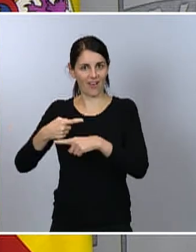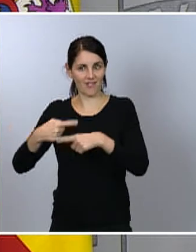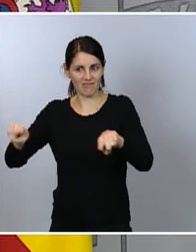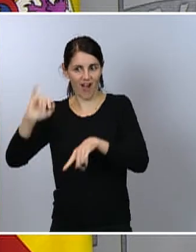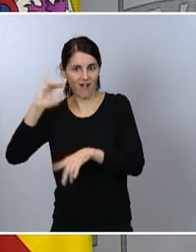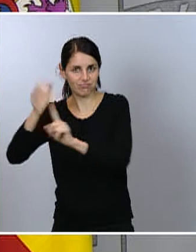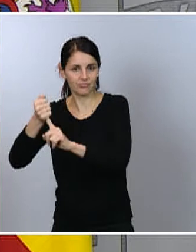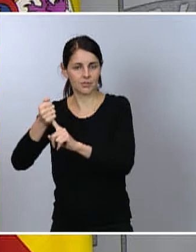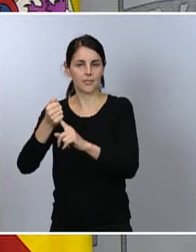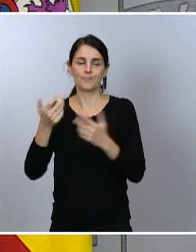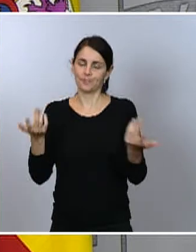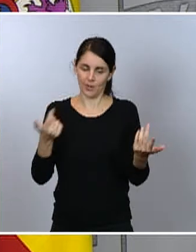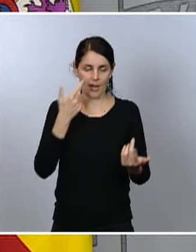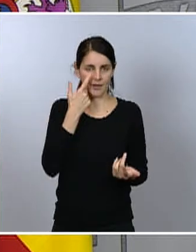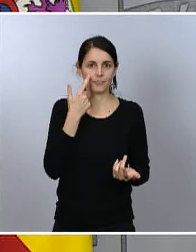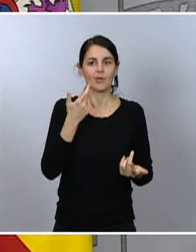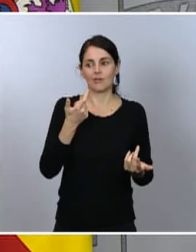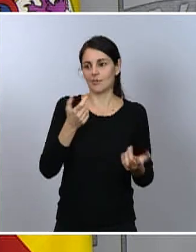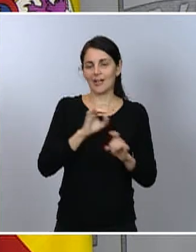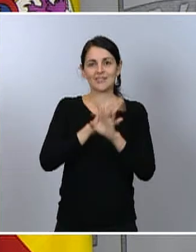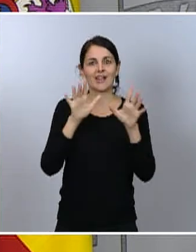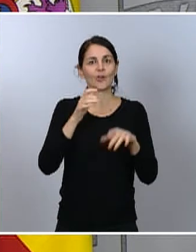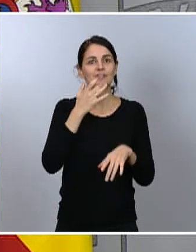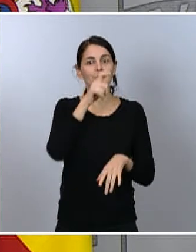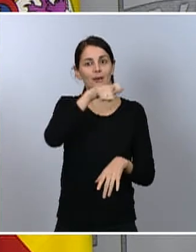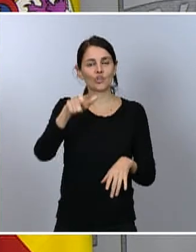contagiado, se pueden establecer